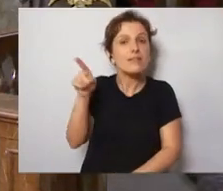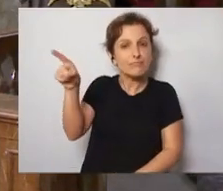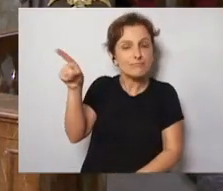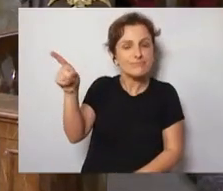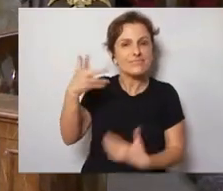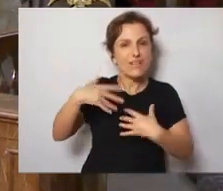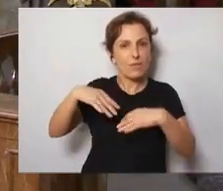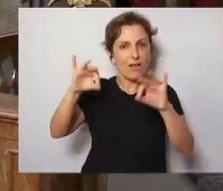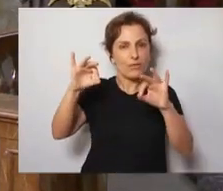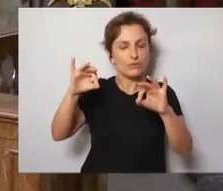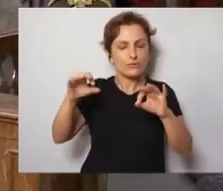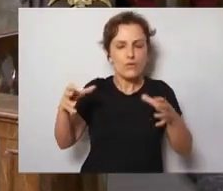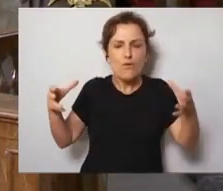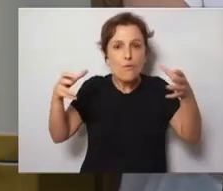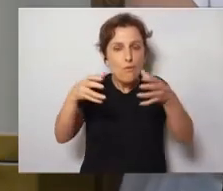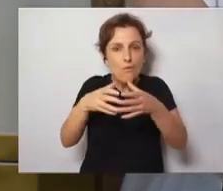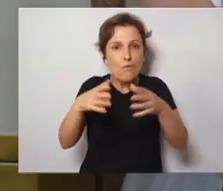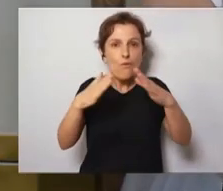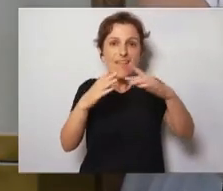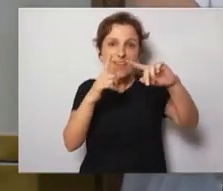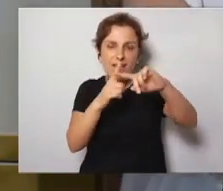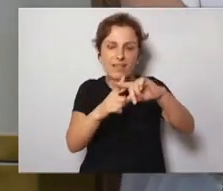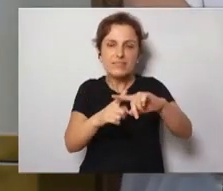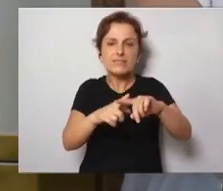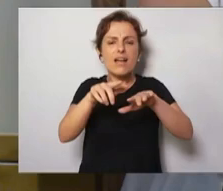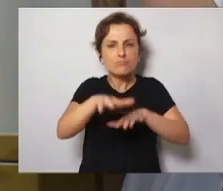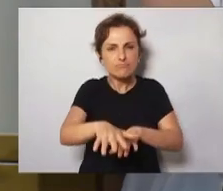es la peregrina vídeo